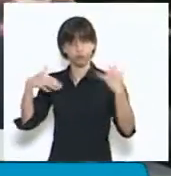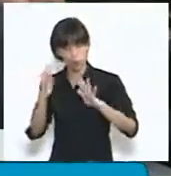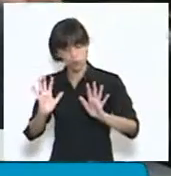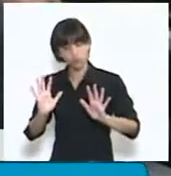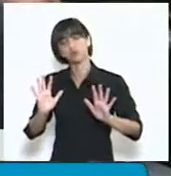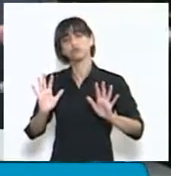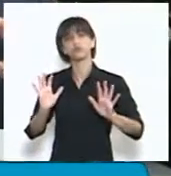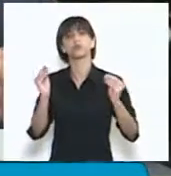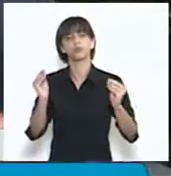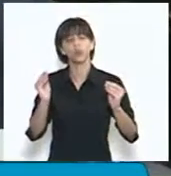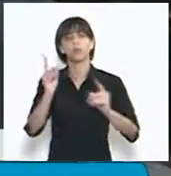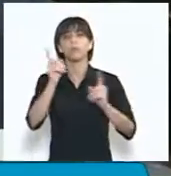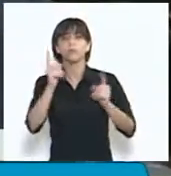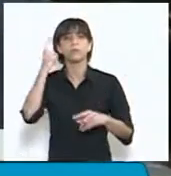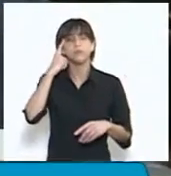entre quienes creen